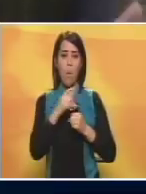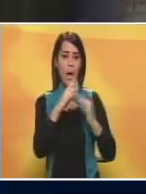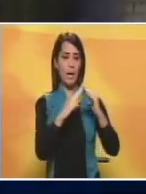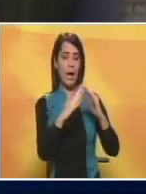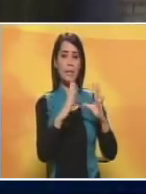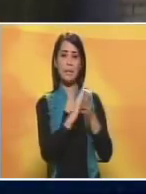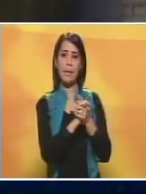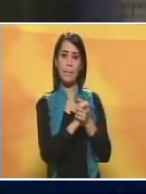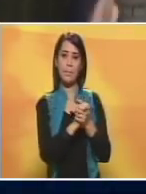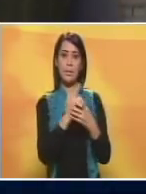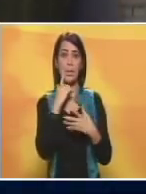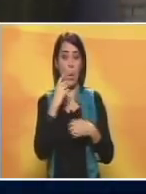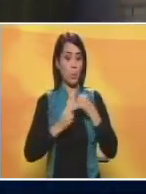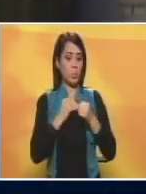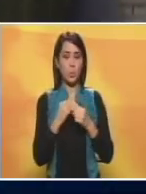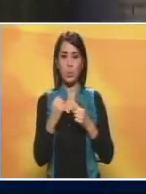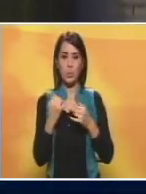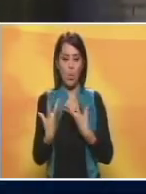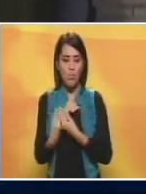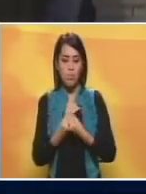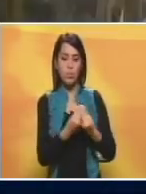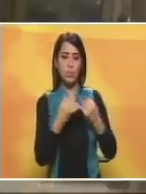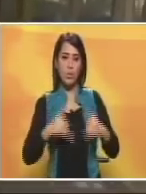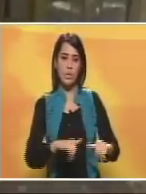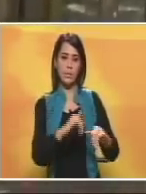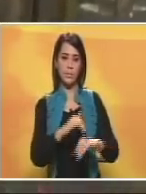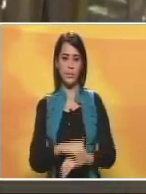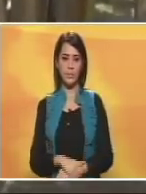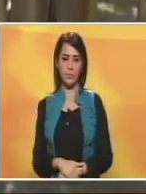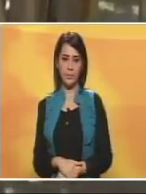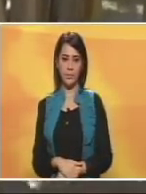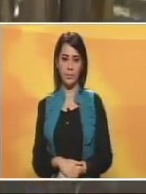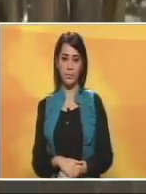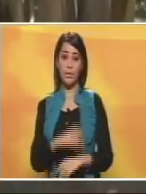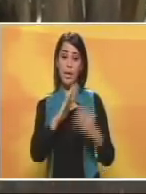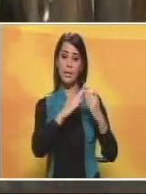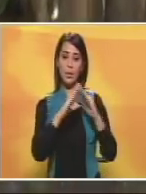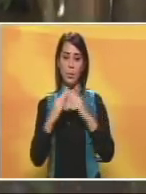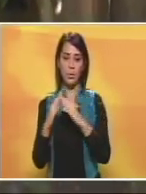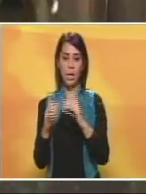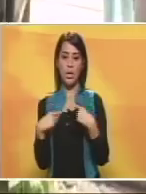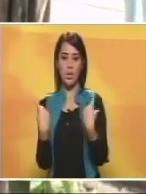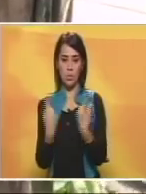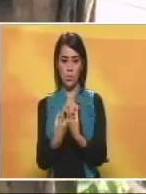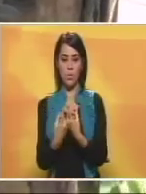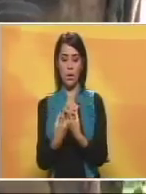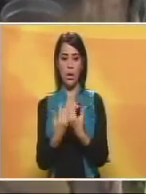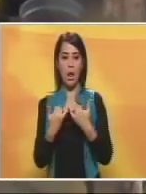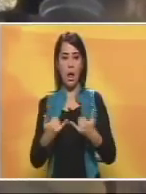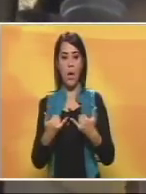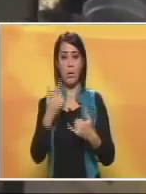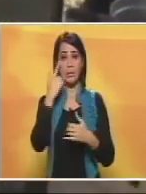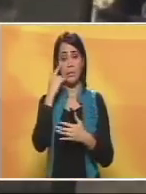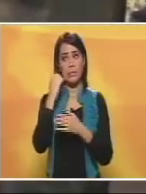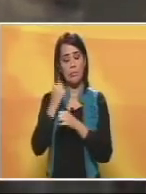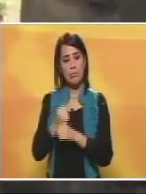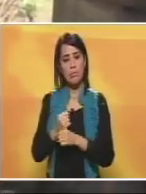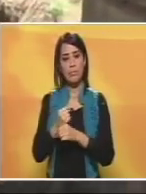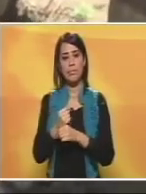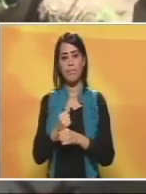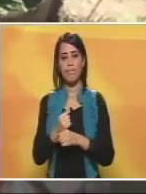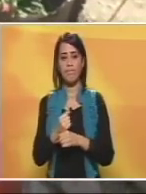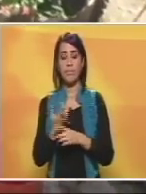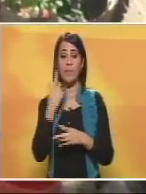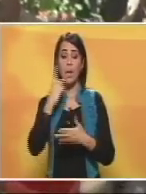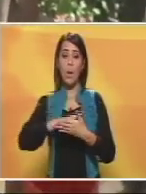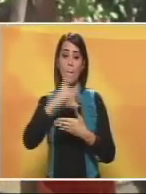dijo, véngase para acá, y yo corriendo con mis hijos, y horrible. Esta comunidad popular del municipio Guanare se encuentra a la espera de ser incluido en